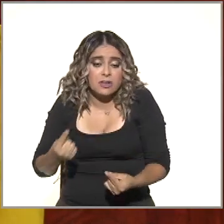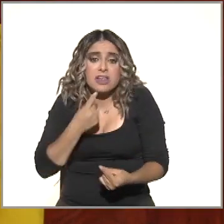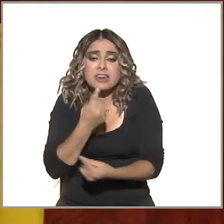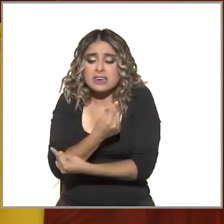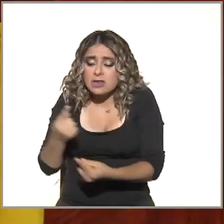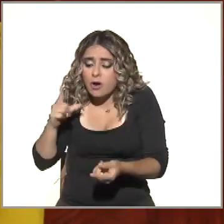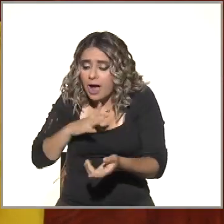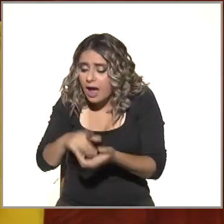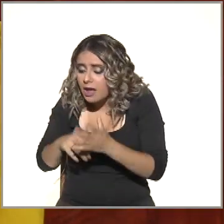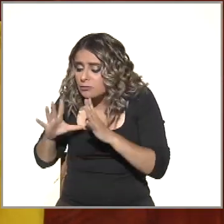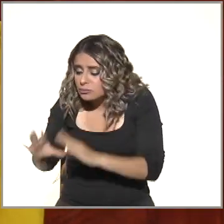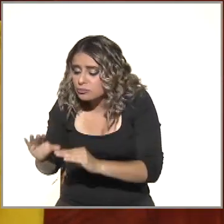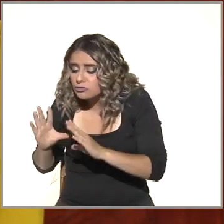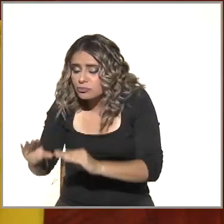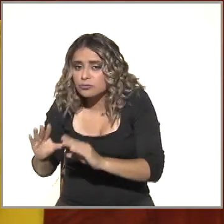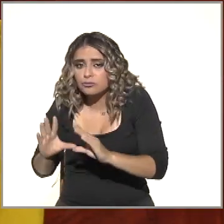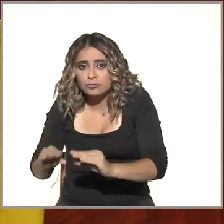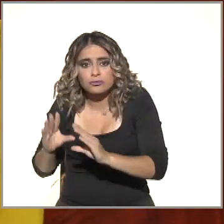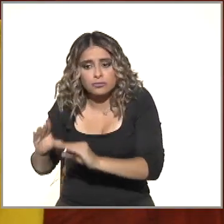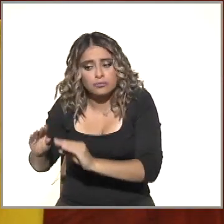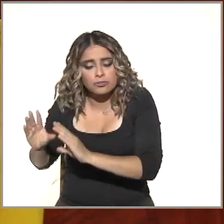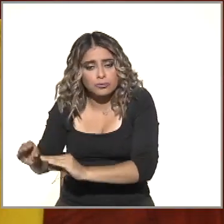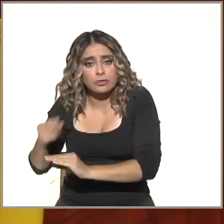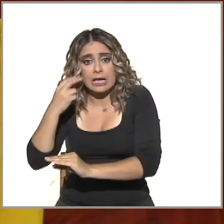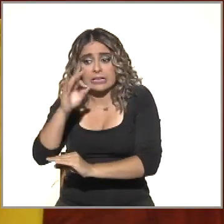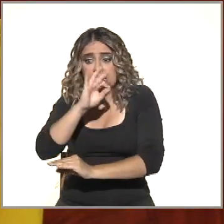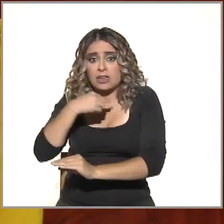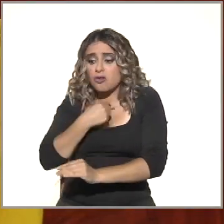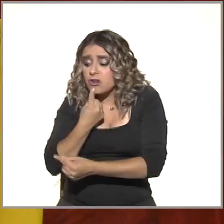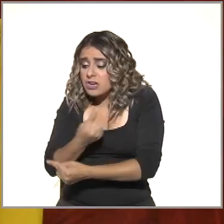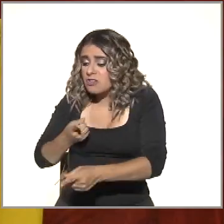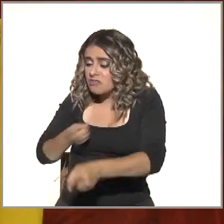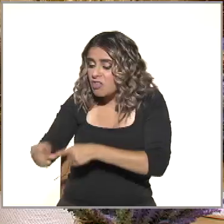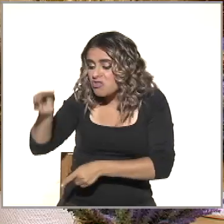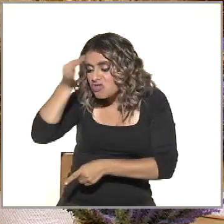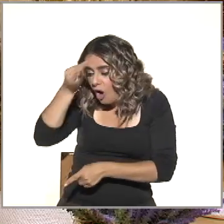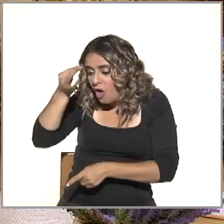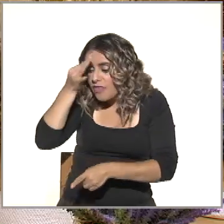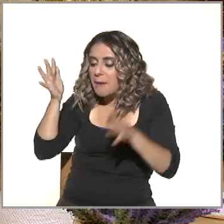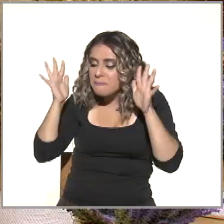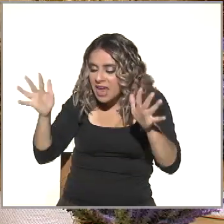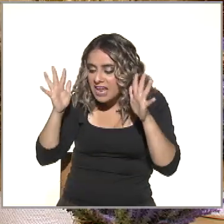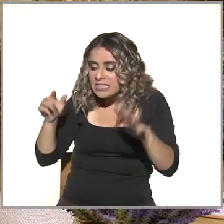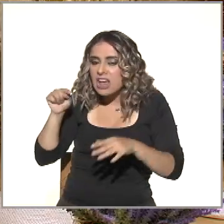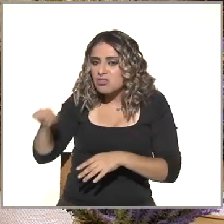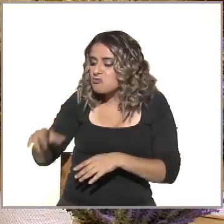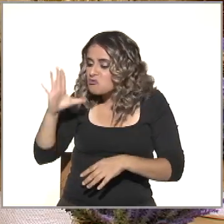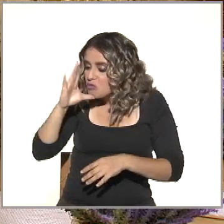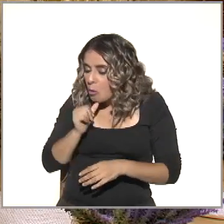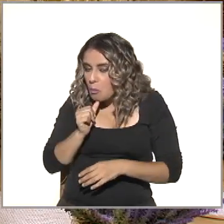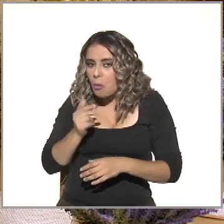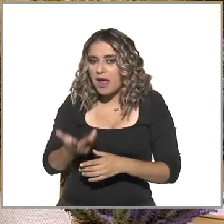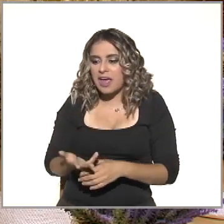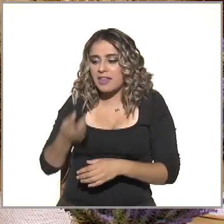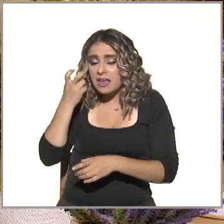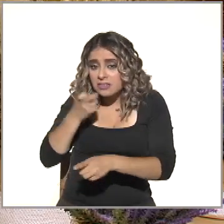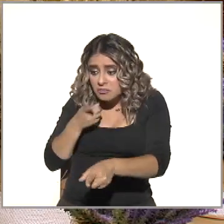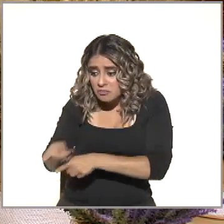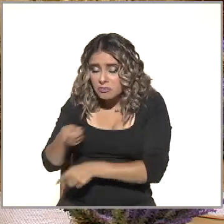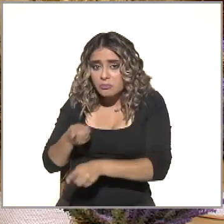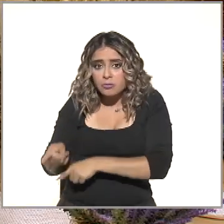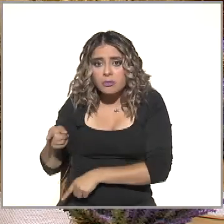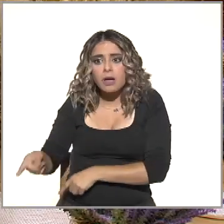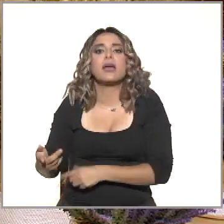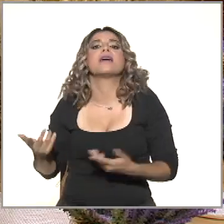formación, que es lo que ella está contando, ¿no? Como el insulto, el tonta, mensa, no puedes, todas estas cosas.